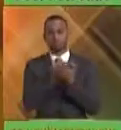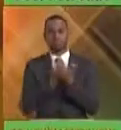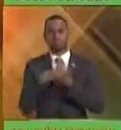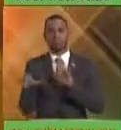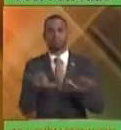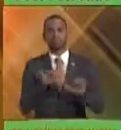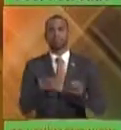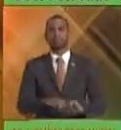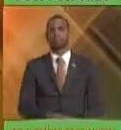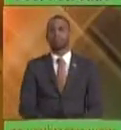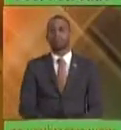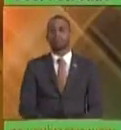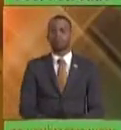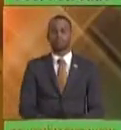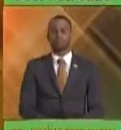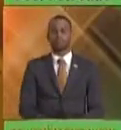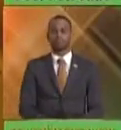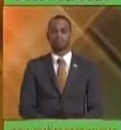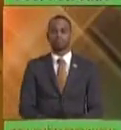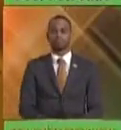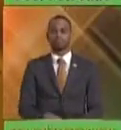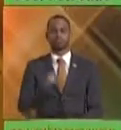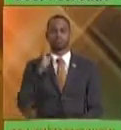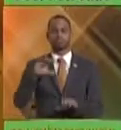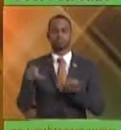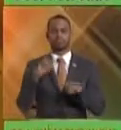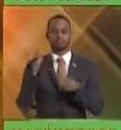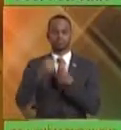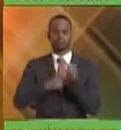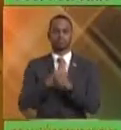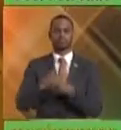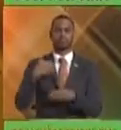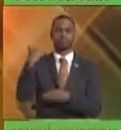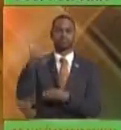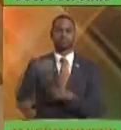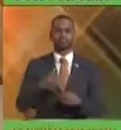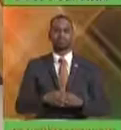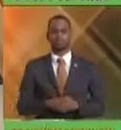prácticas inclusivas nosotros vamos a aplicar pero el año que viene